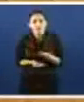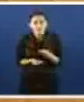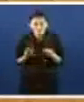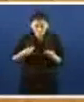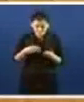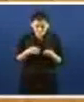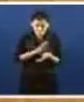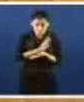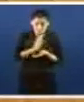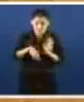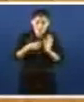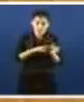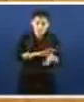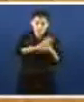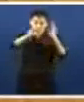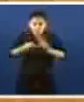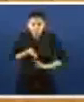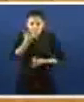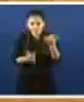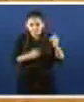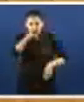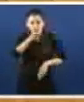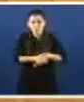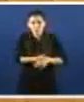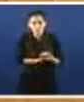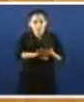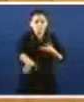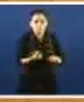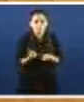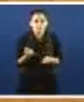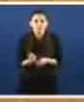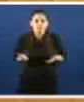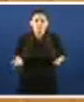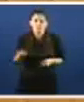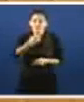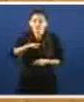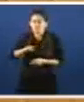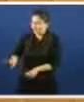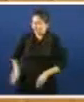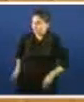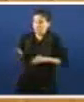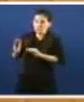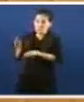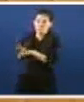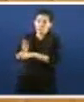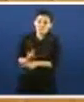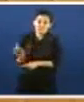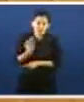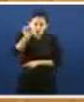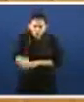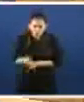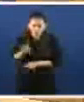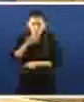a lei dende a norma a traballadores E por lo tanto non podemos compartir esta proposta E o decimos ademais xoxe que un día tamén